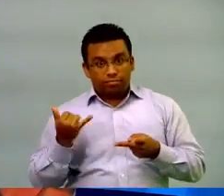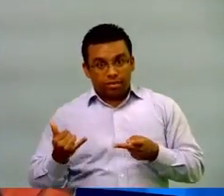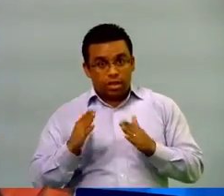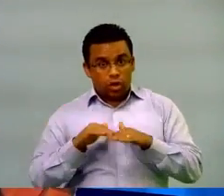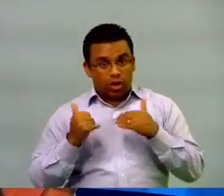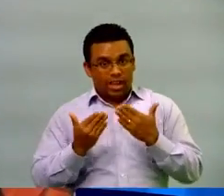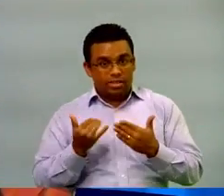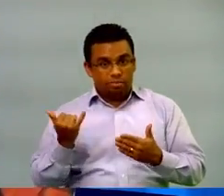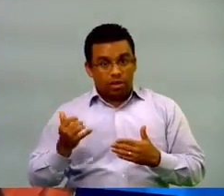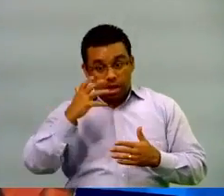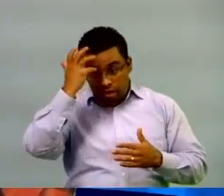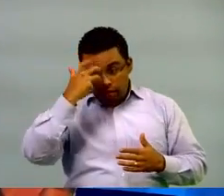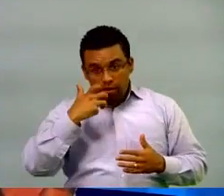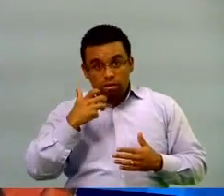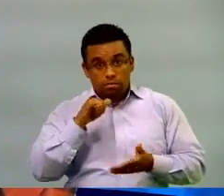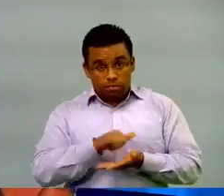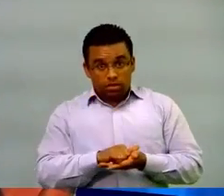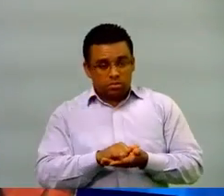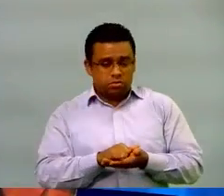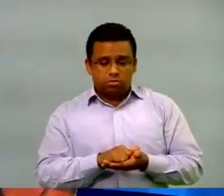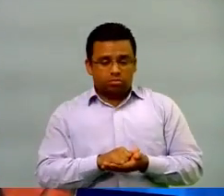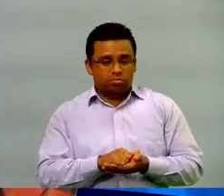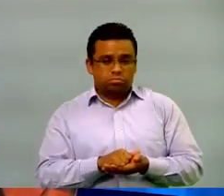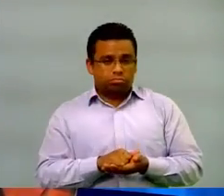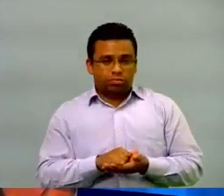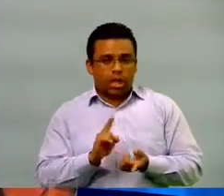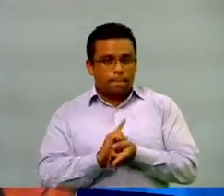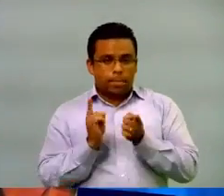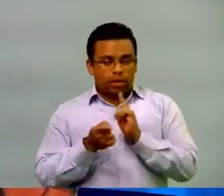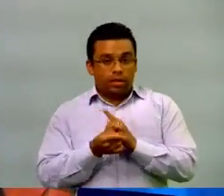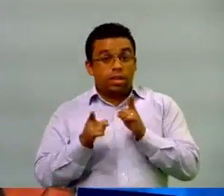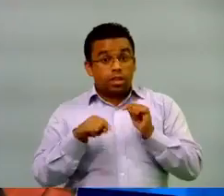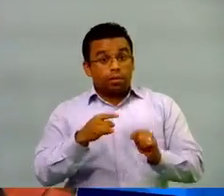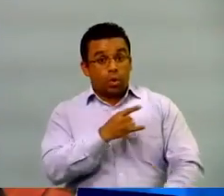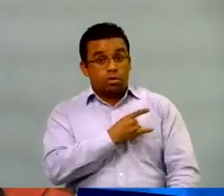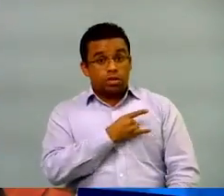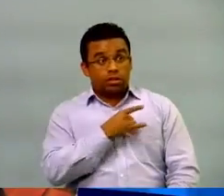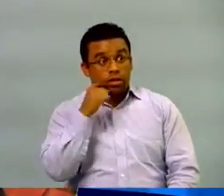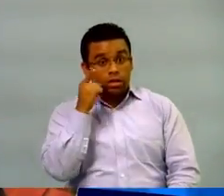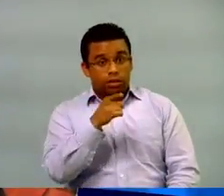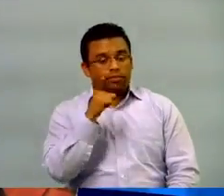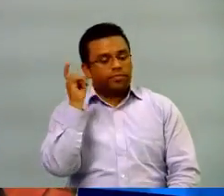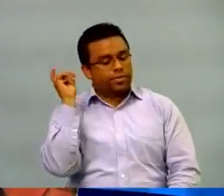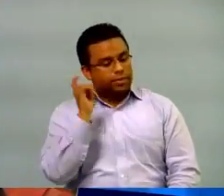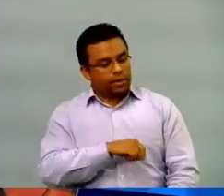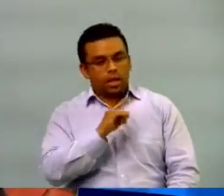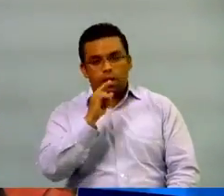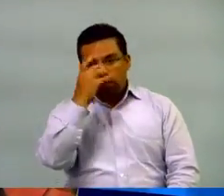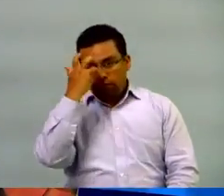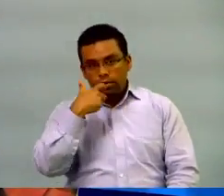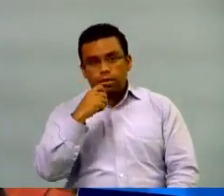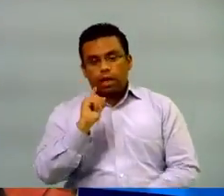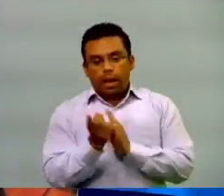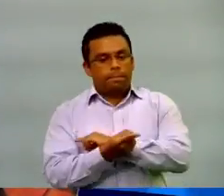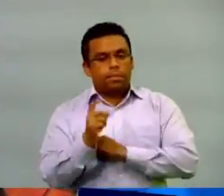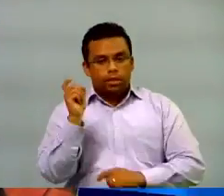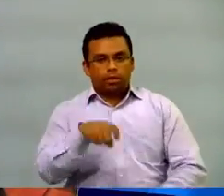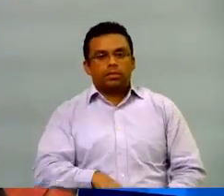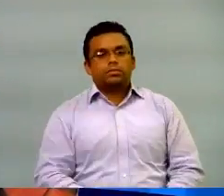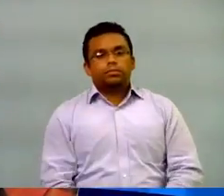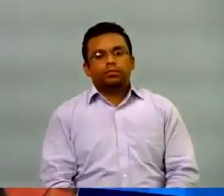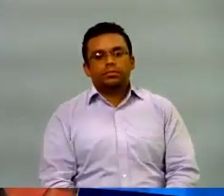aún lo apunto hacia las universidades porque también sus sistemas de evaluación deben de producir un cambio. Así